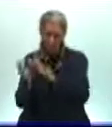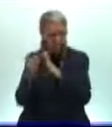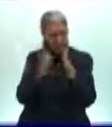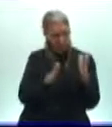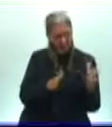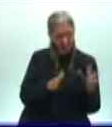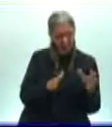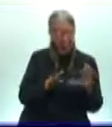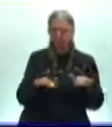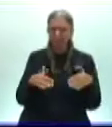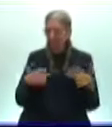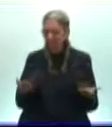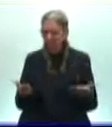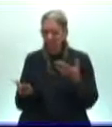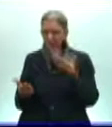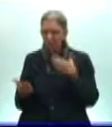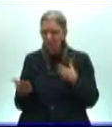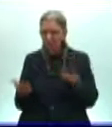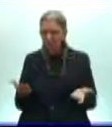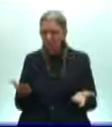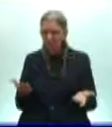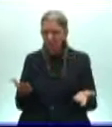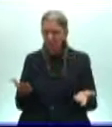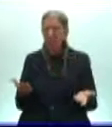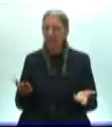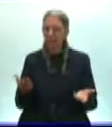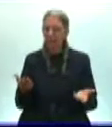Hay una tercera vía que tiene que ver